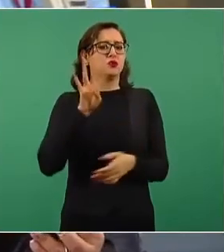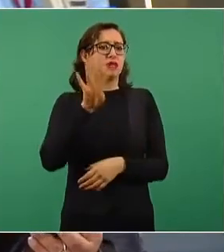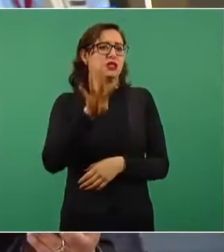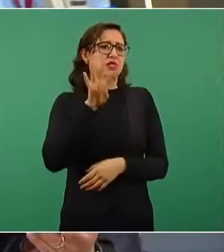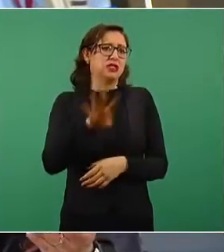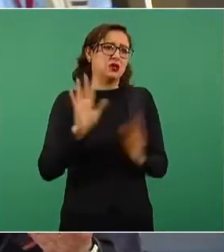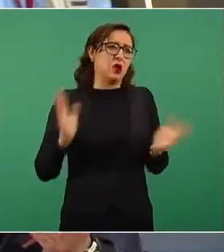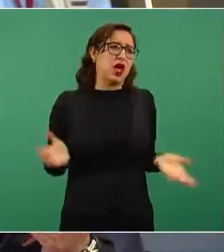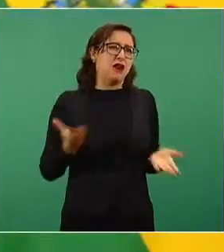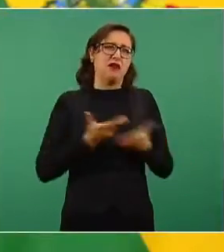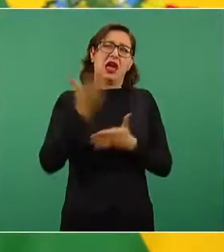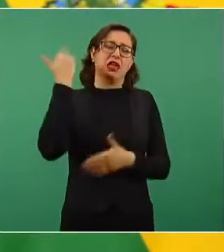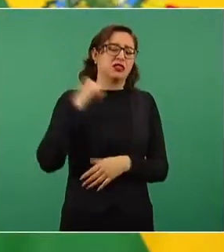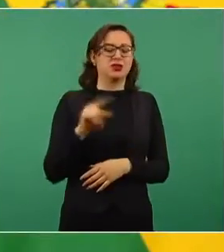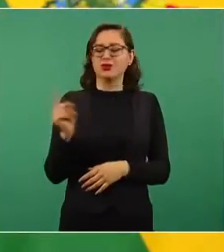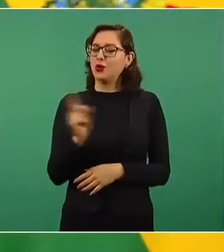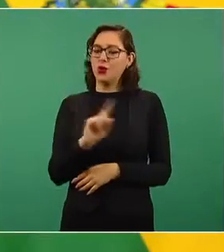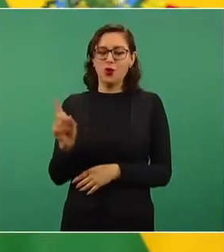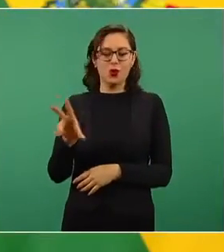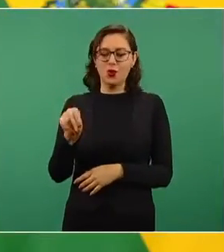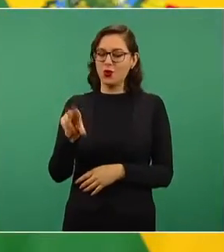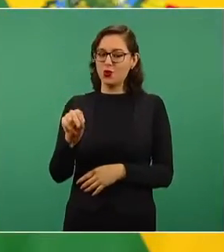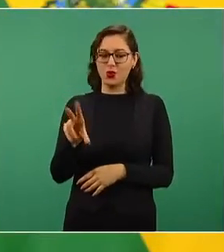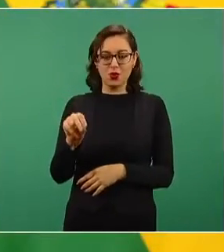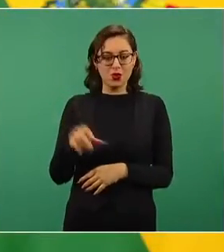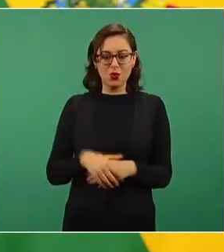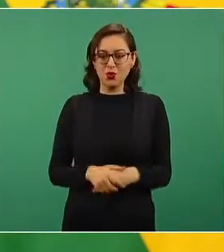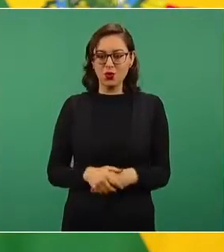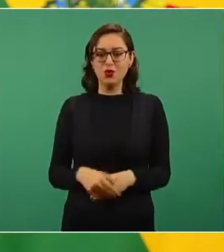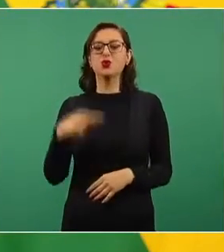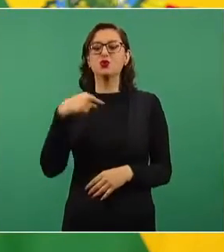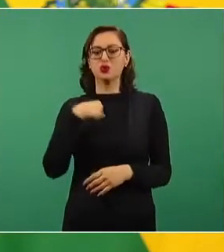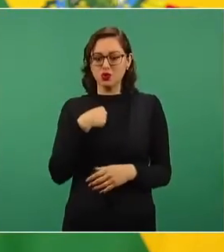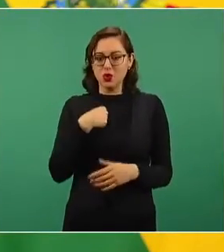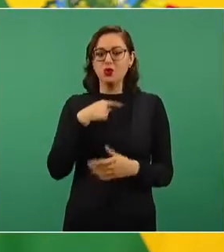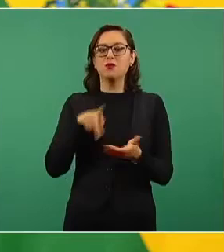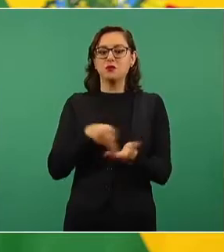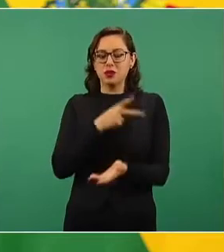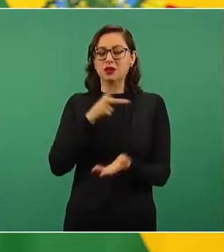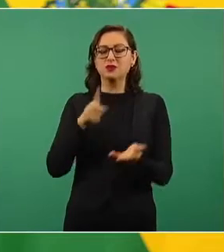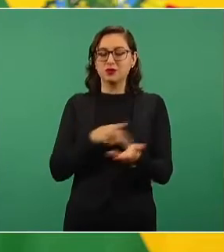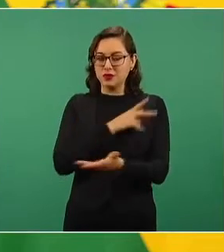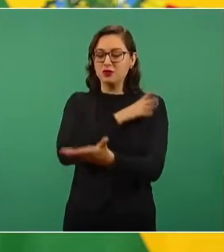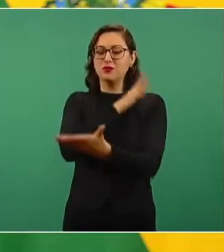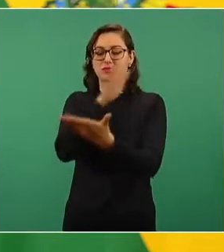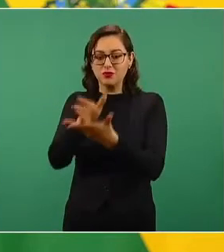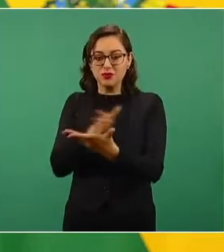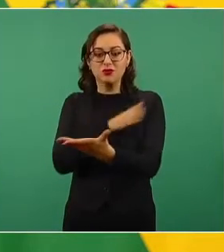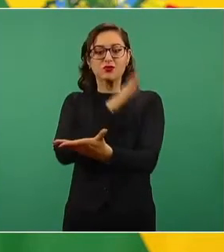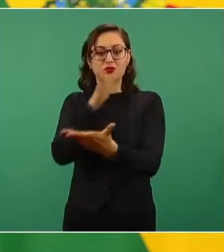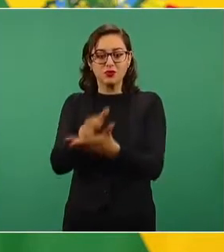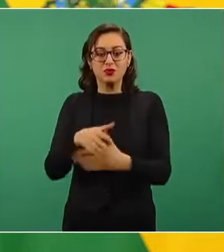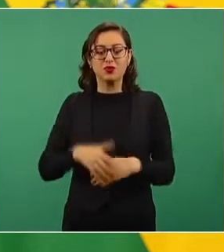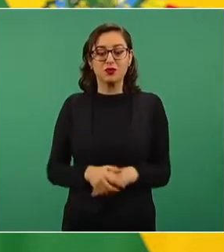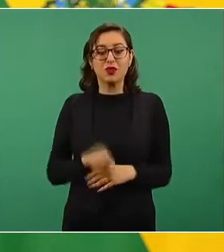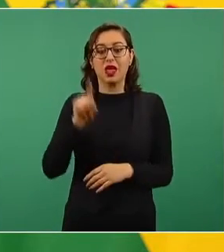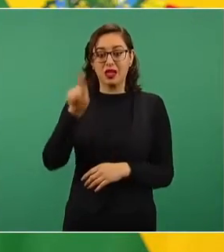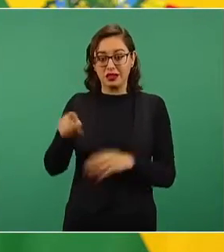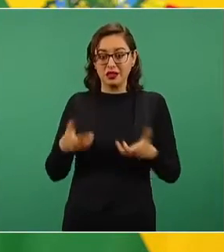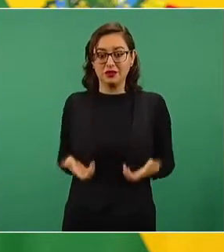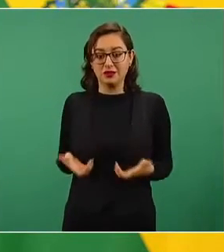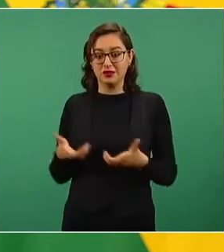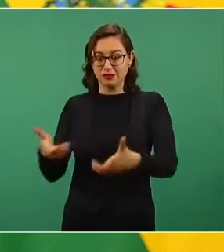Ayutla. No. He estado constantemente, porque ahí estamos construyendo